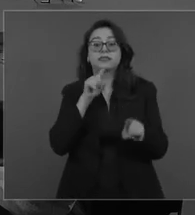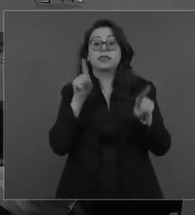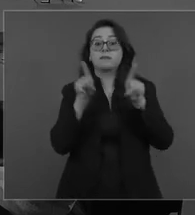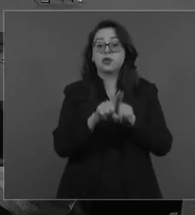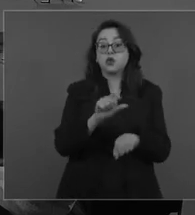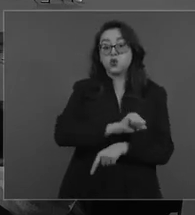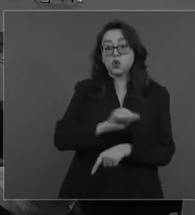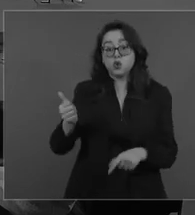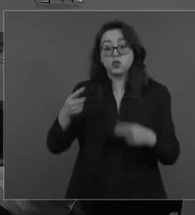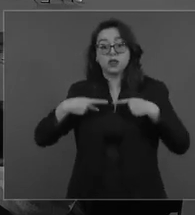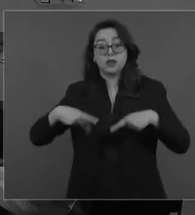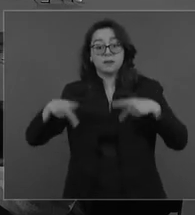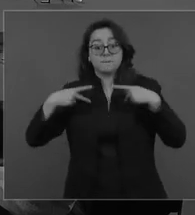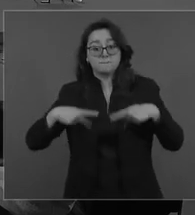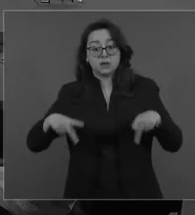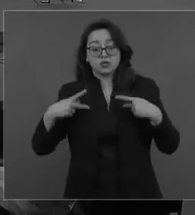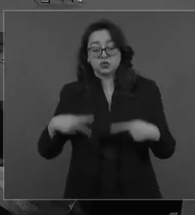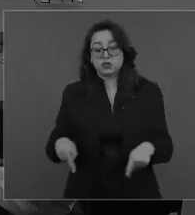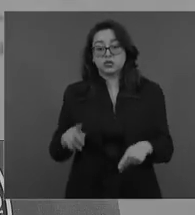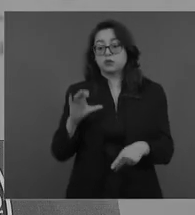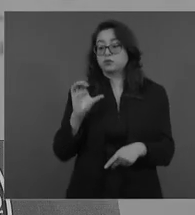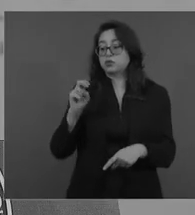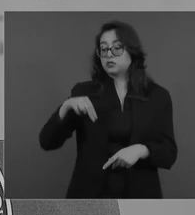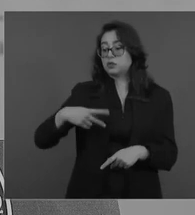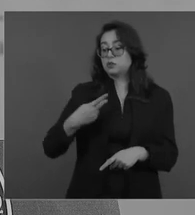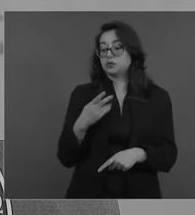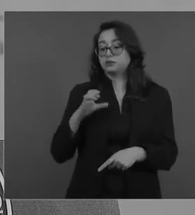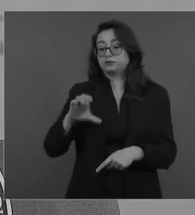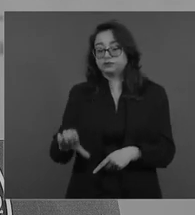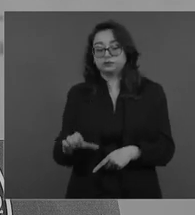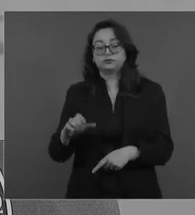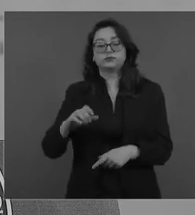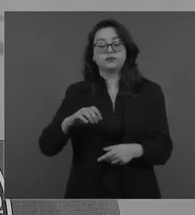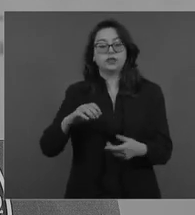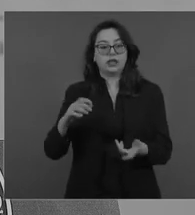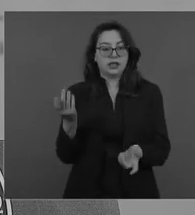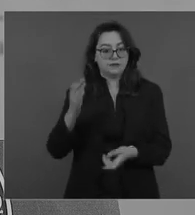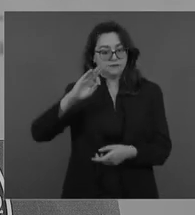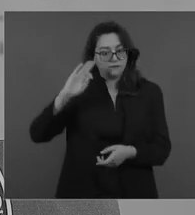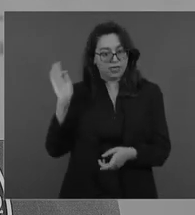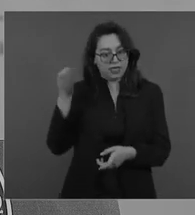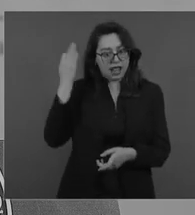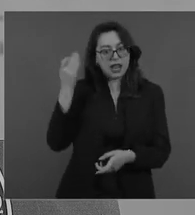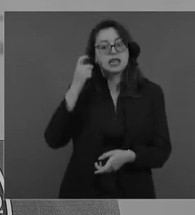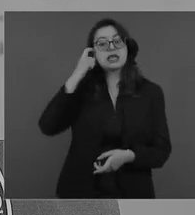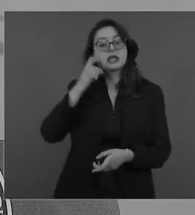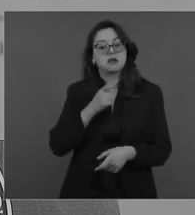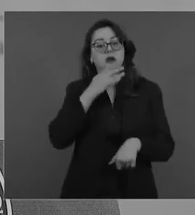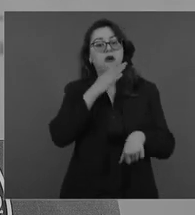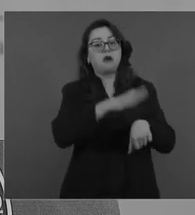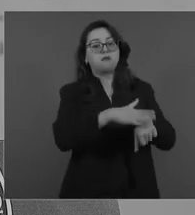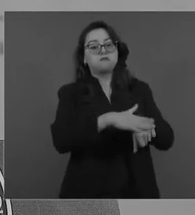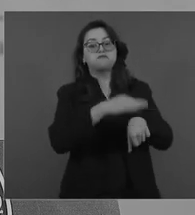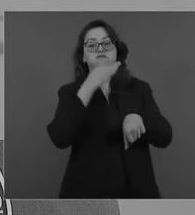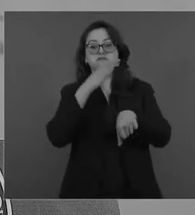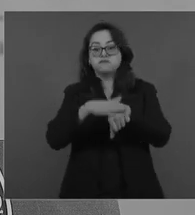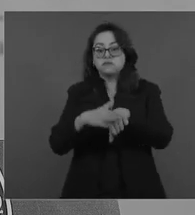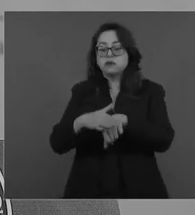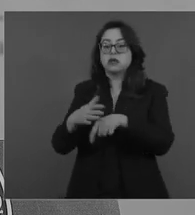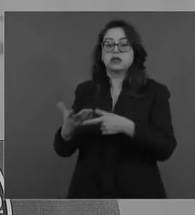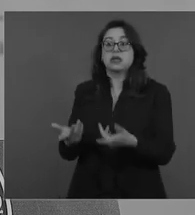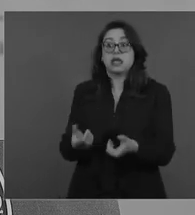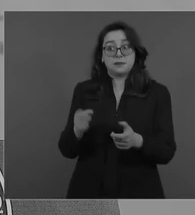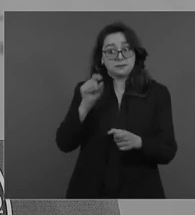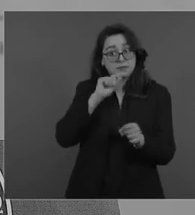que de Protección Civil, tanto nacional como del gobierno de Guerrero, decía, en